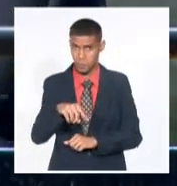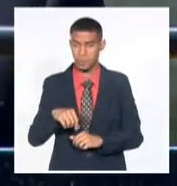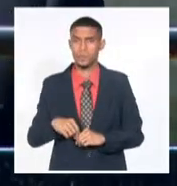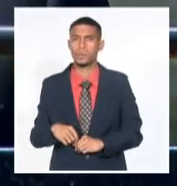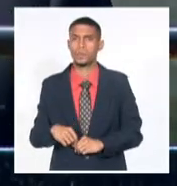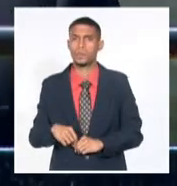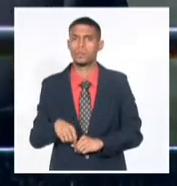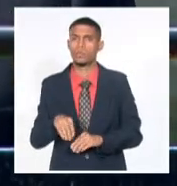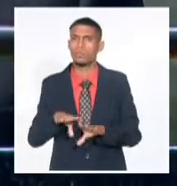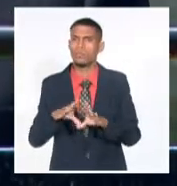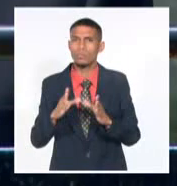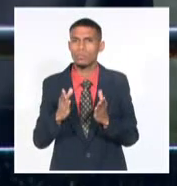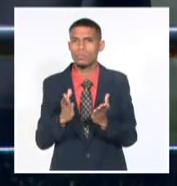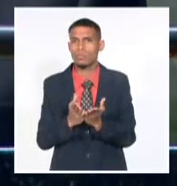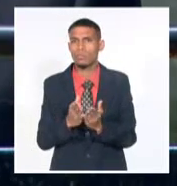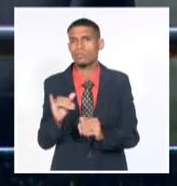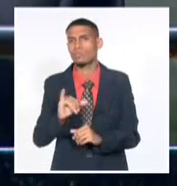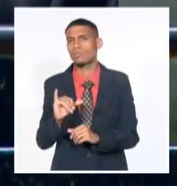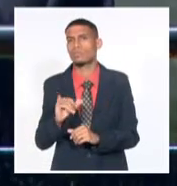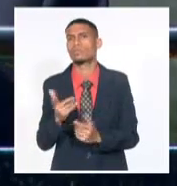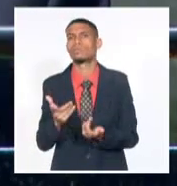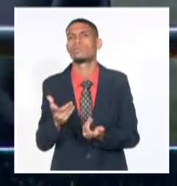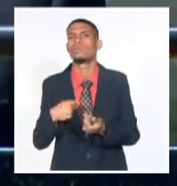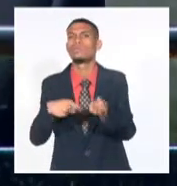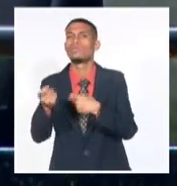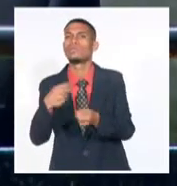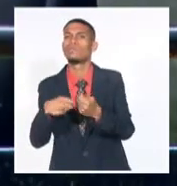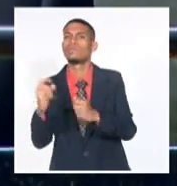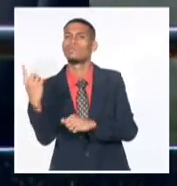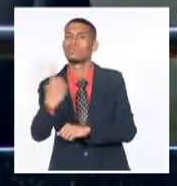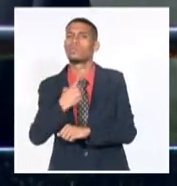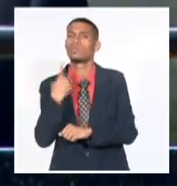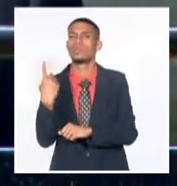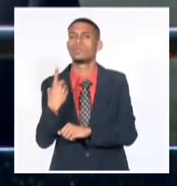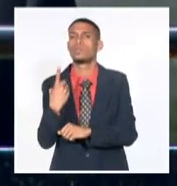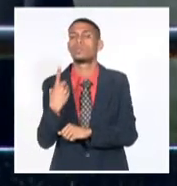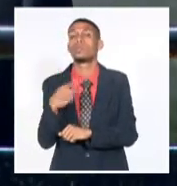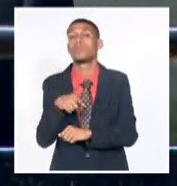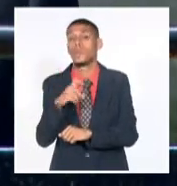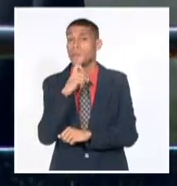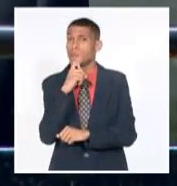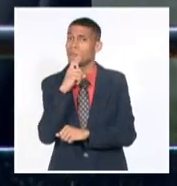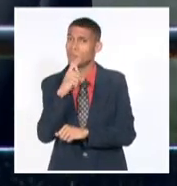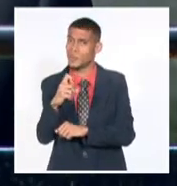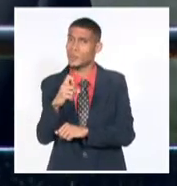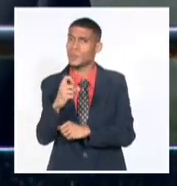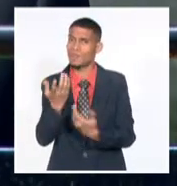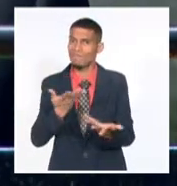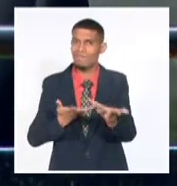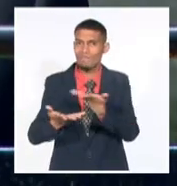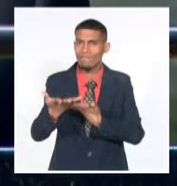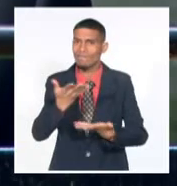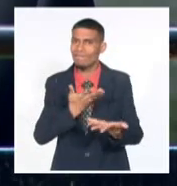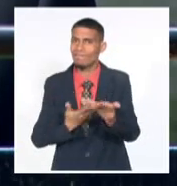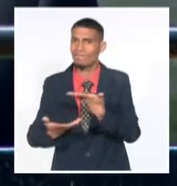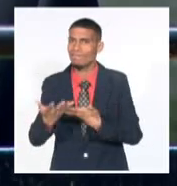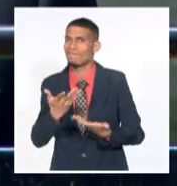Infringe sus legislaciones nacionales, los somete a las decisiones de tribunales